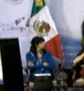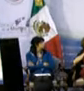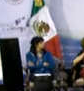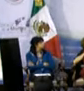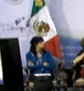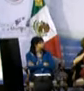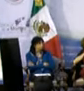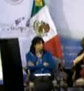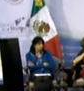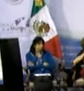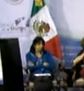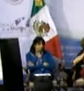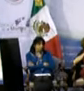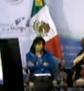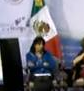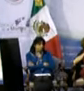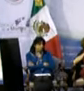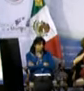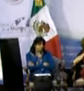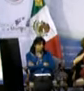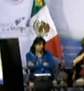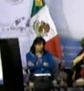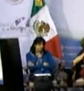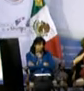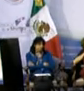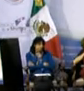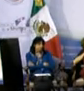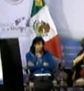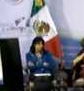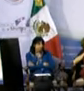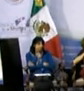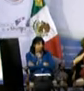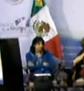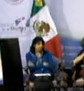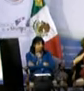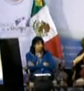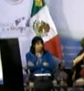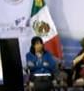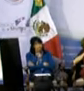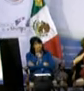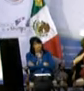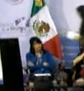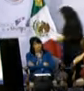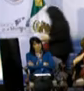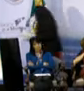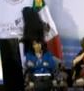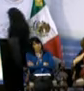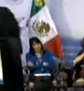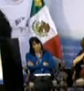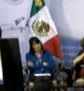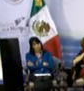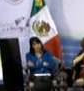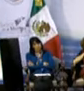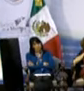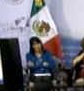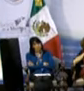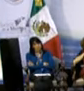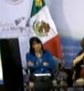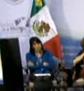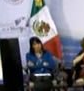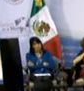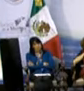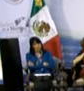proporcionar de las capacidades y del capital humano que puede ayudar a hacer mejor las cosas. En ese sentido, que no